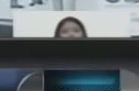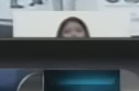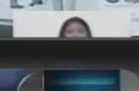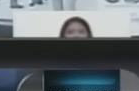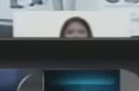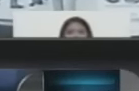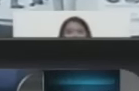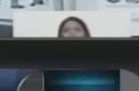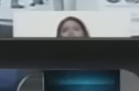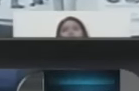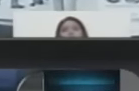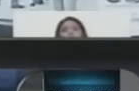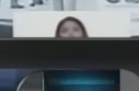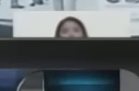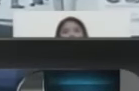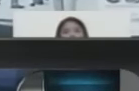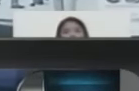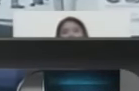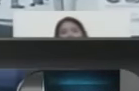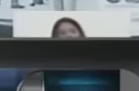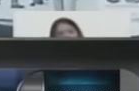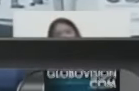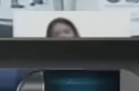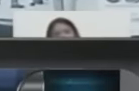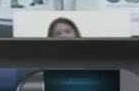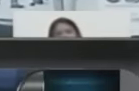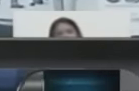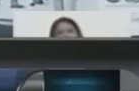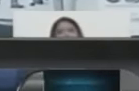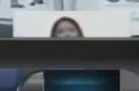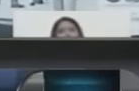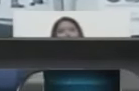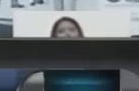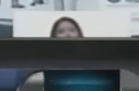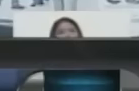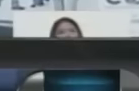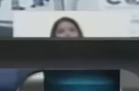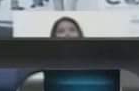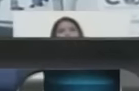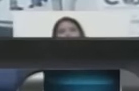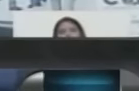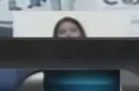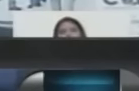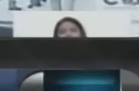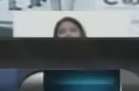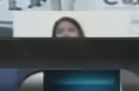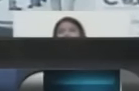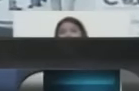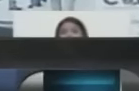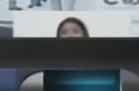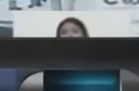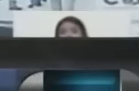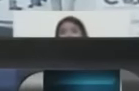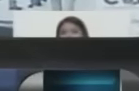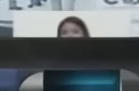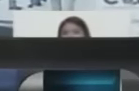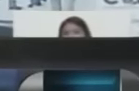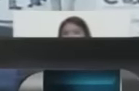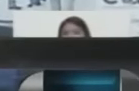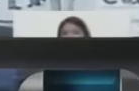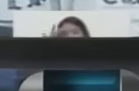consiguieron cuadernos y notas con registros telefónicos de una red de distribución ilegal de productos de la cesta